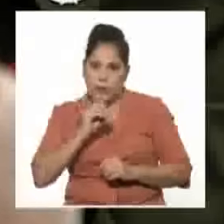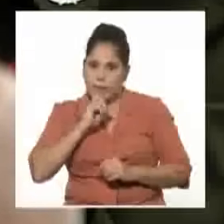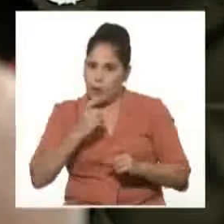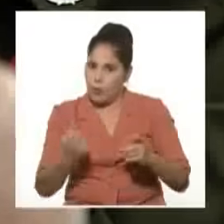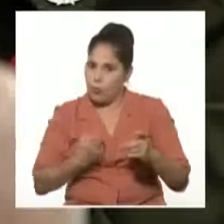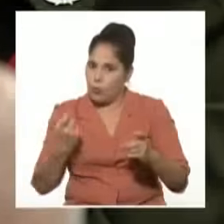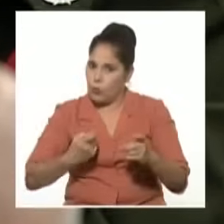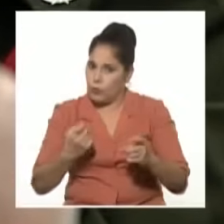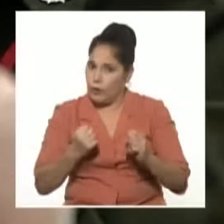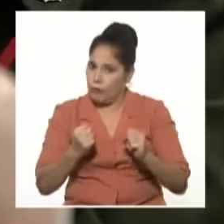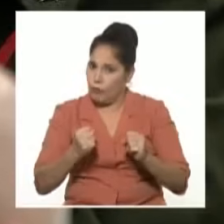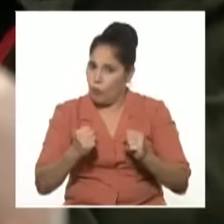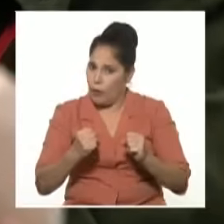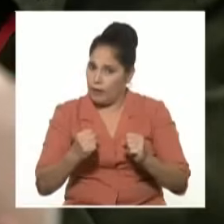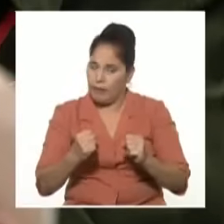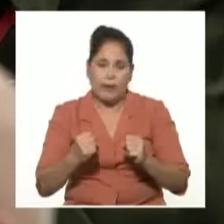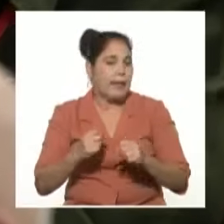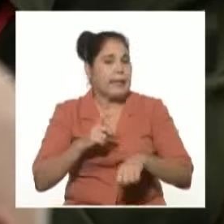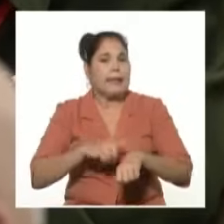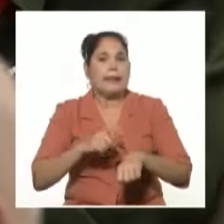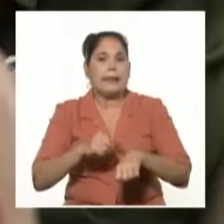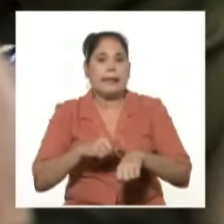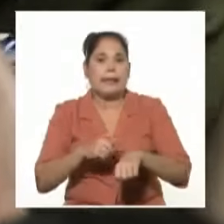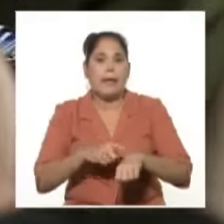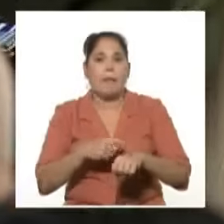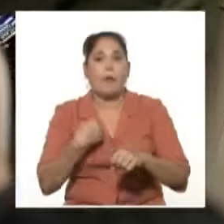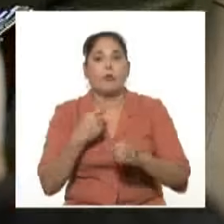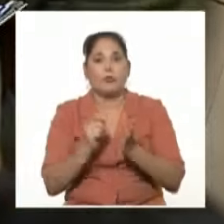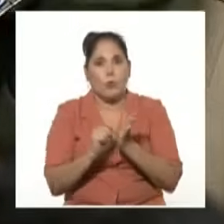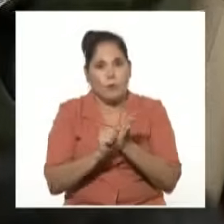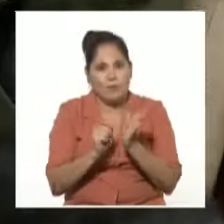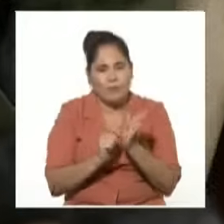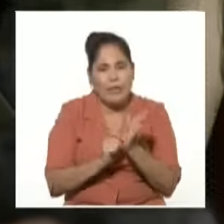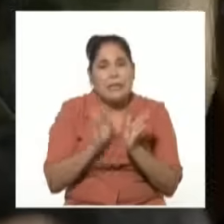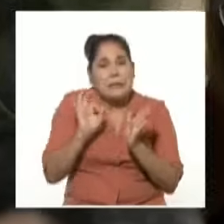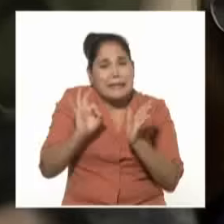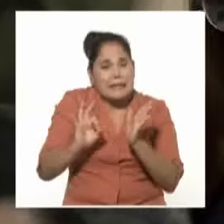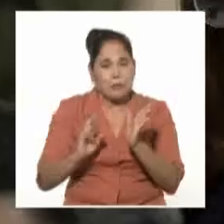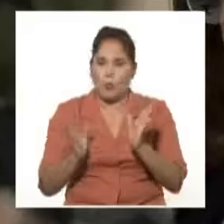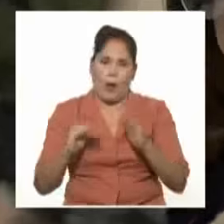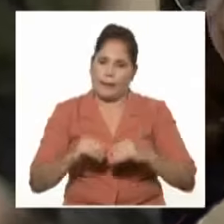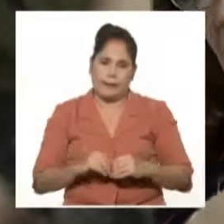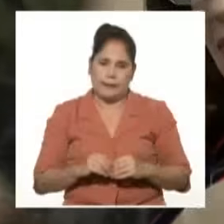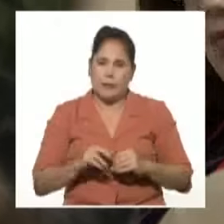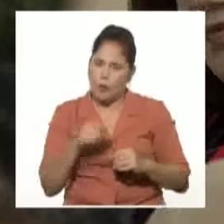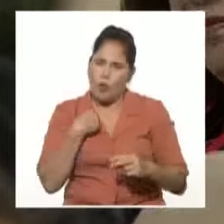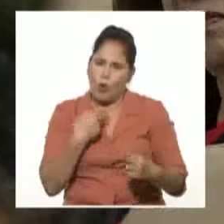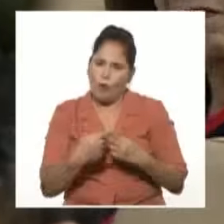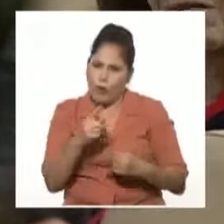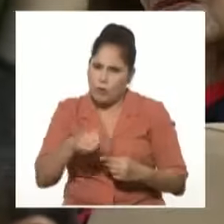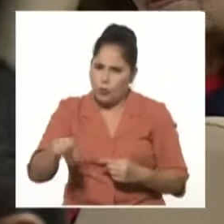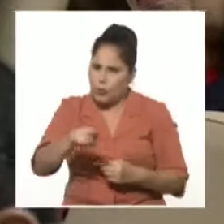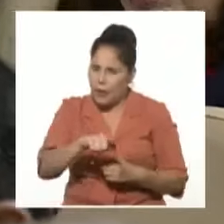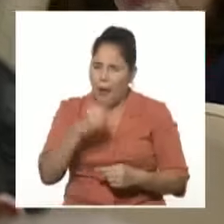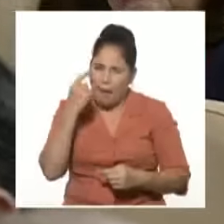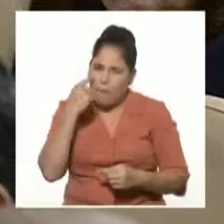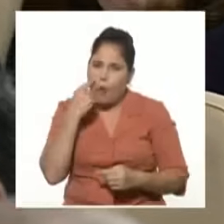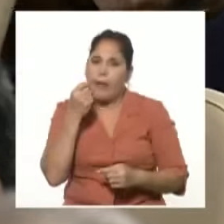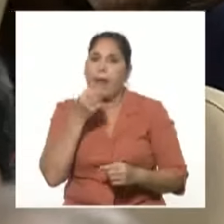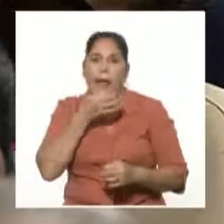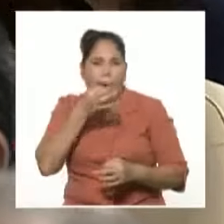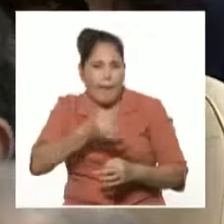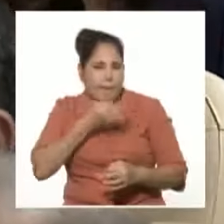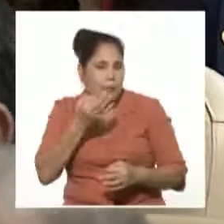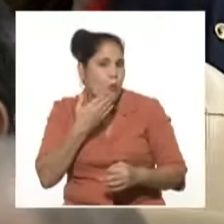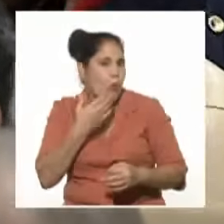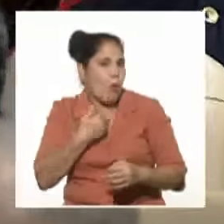tan intensas no hay tiempo para llevar diarios y anotaciones, pero confío que todos puedan tomarse algunas horas